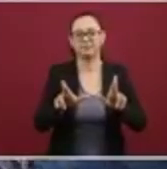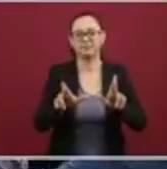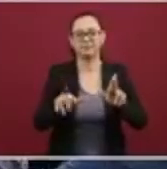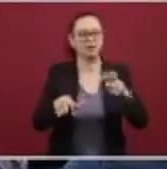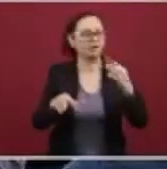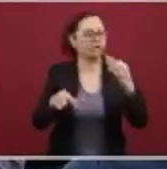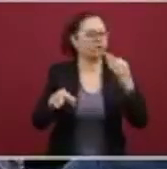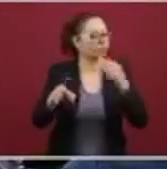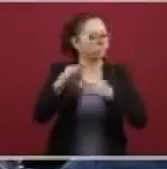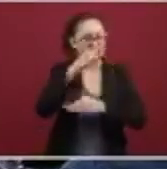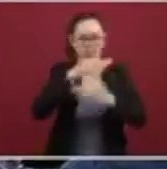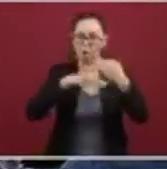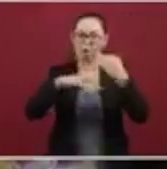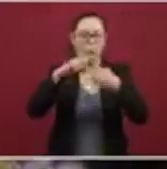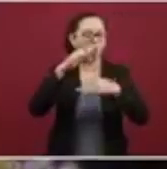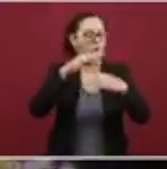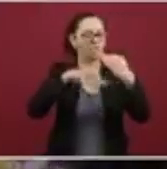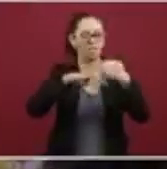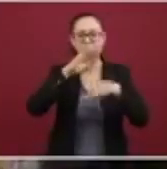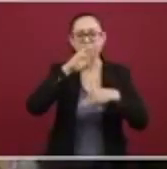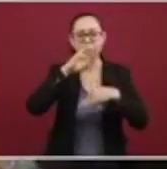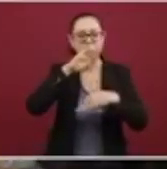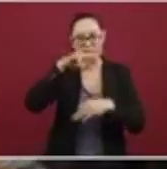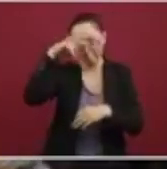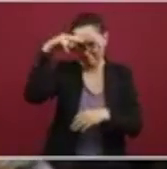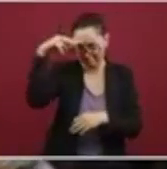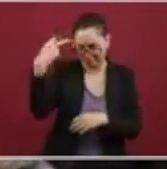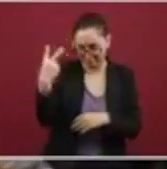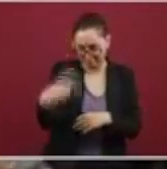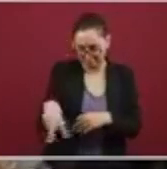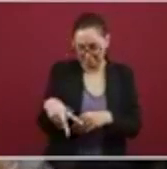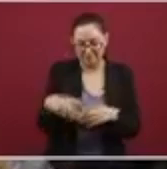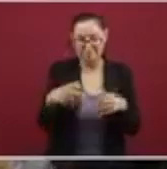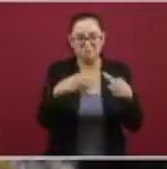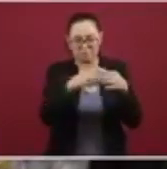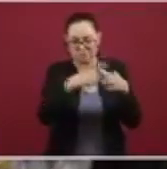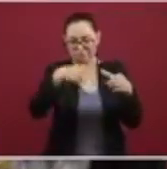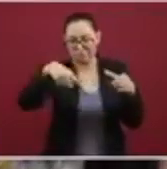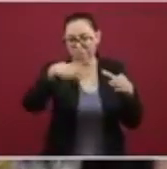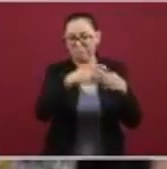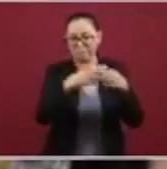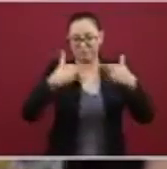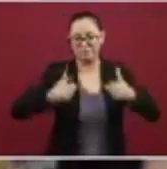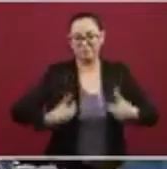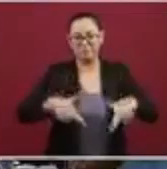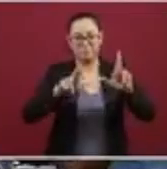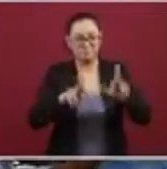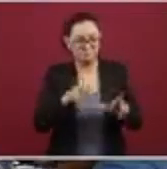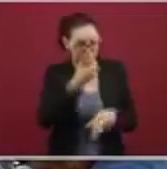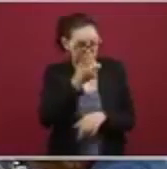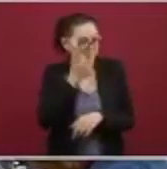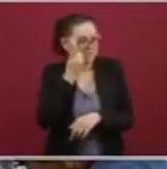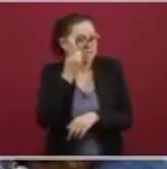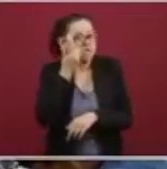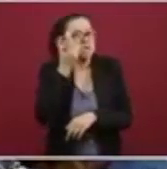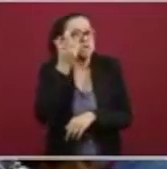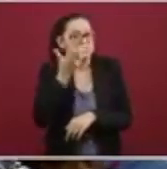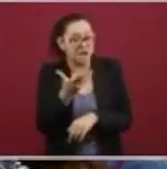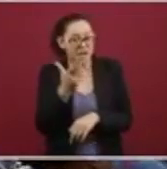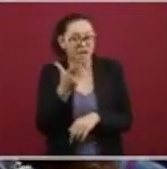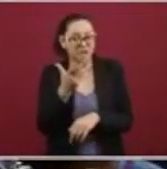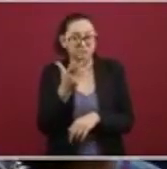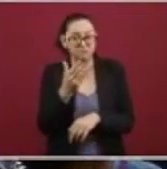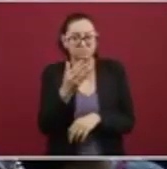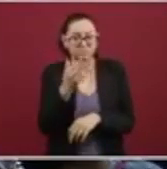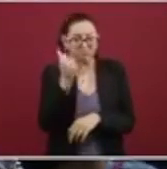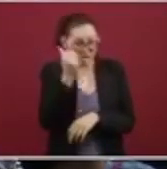todas las madres de México, si alguna quiere tomar la